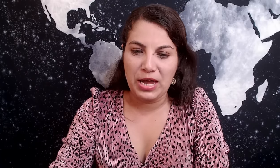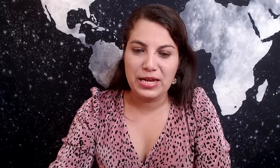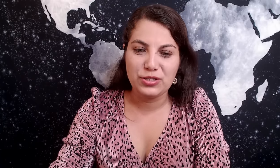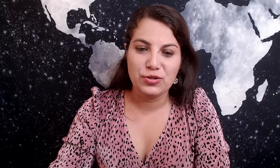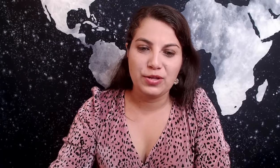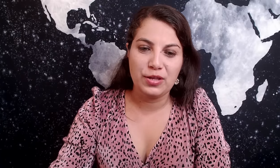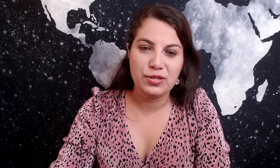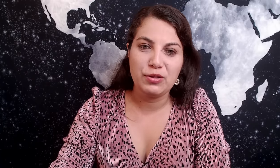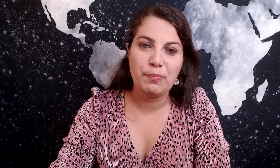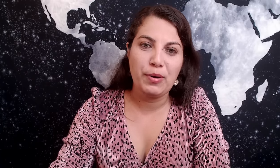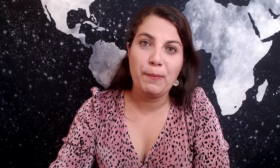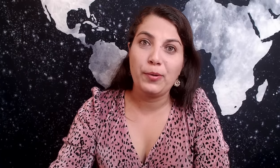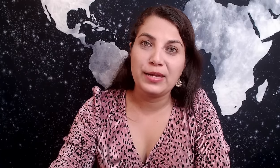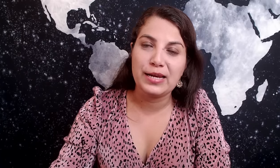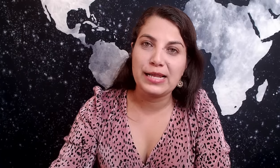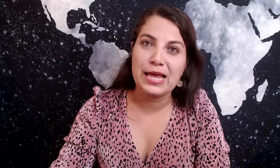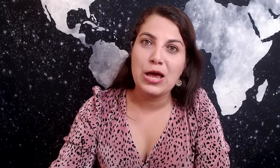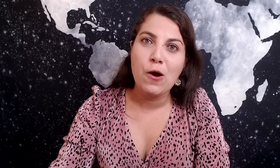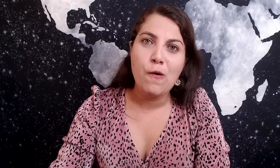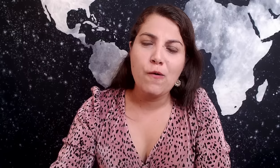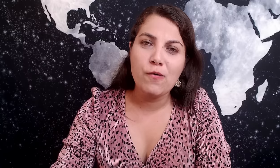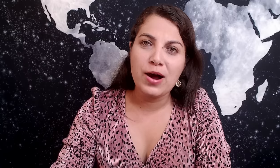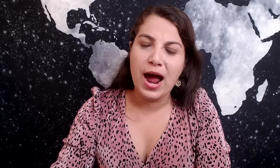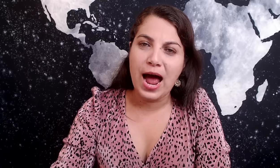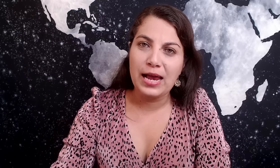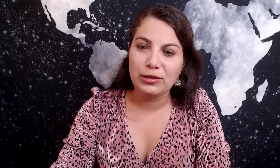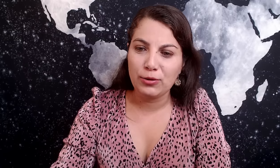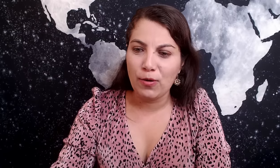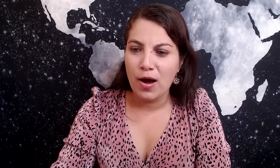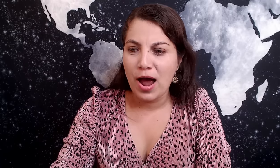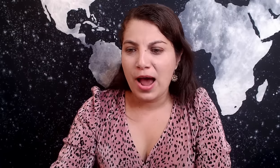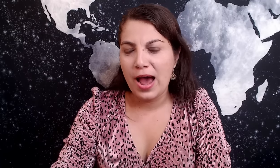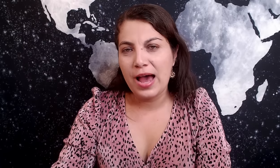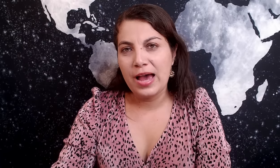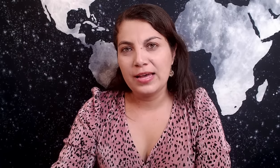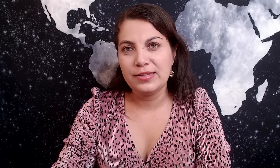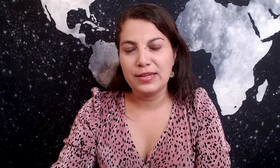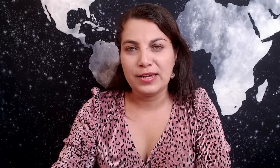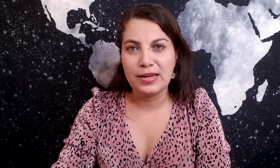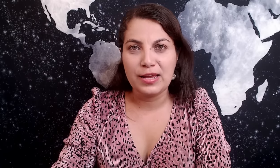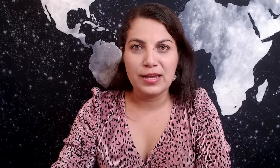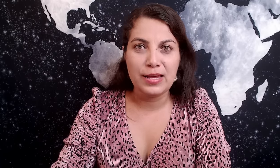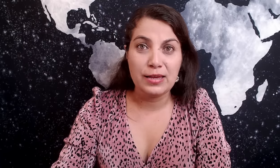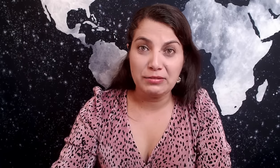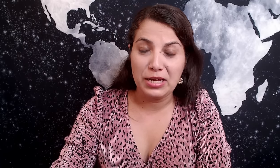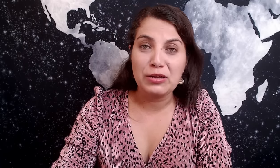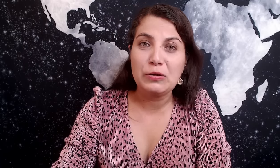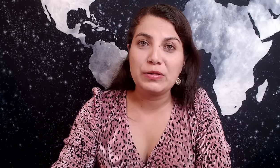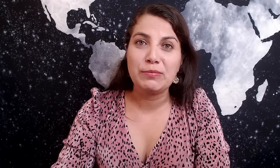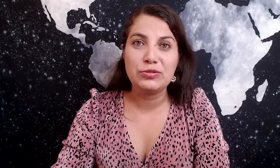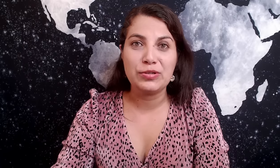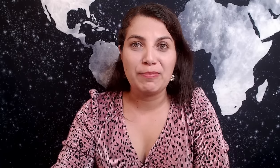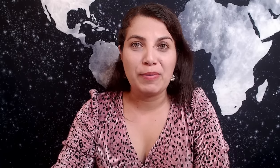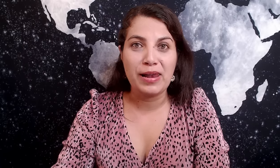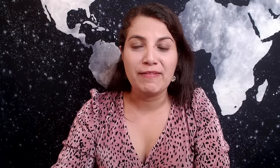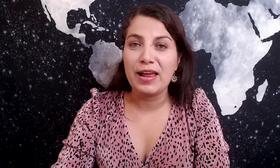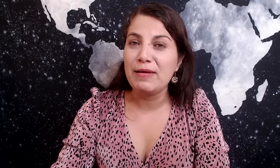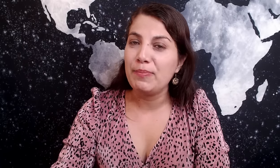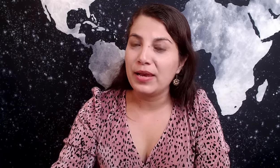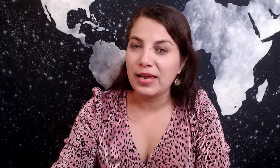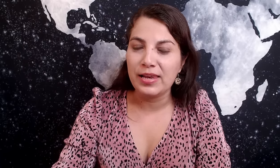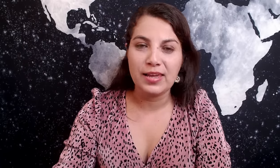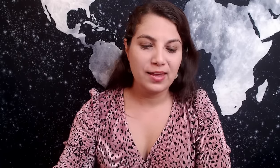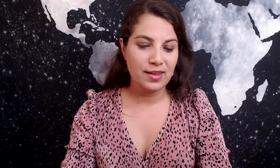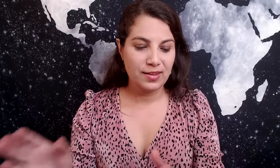lo que ha hecho ha sido pues ponerle un alto a hacer, ya que ellos usan mucho esa palabra,